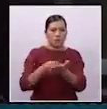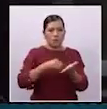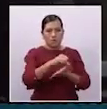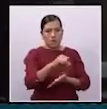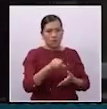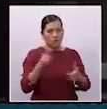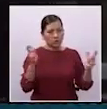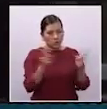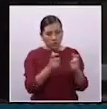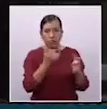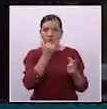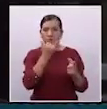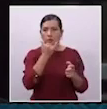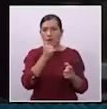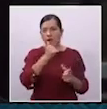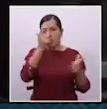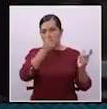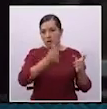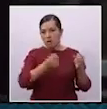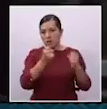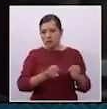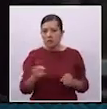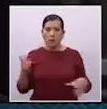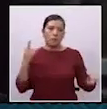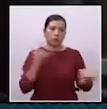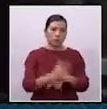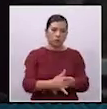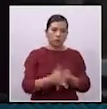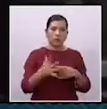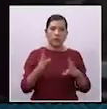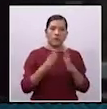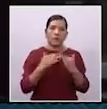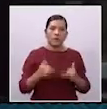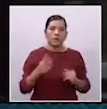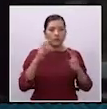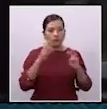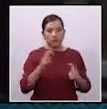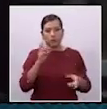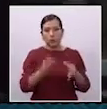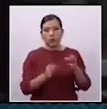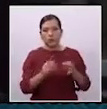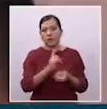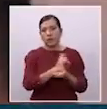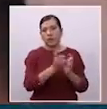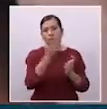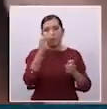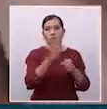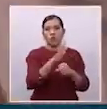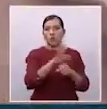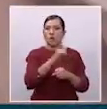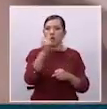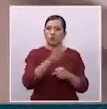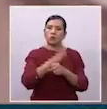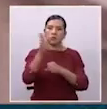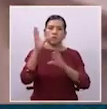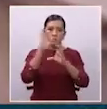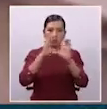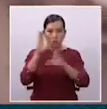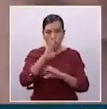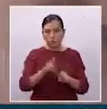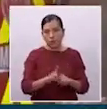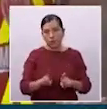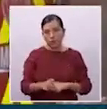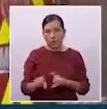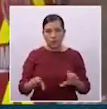solicitud del Ministerio Público porque se encontraba haciendo un allanamiento dentro de otro caso. Esta situación lo ha hecho el asistente fiscal de manera